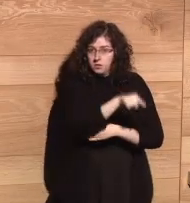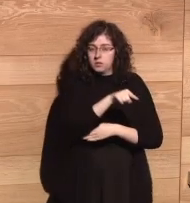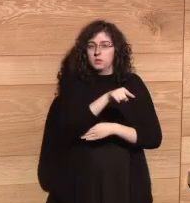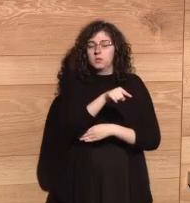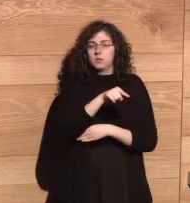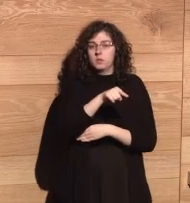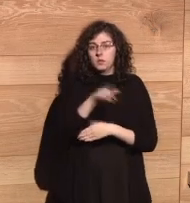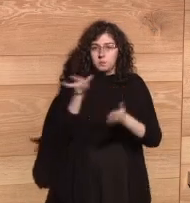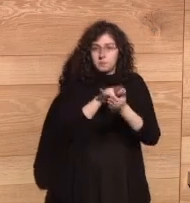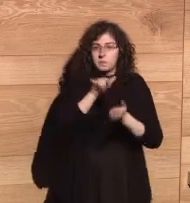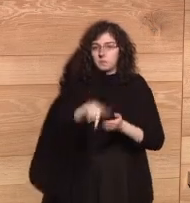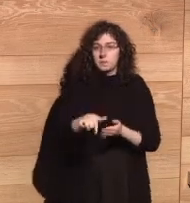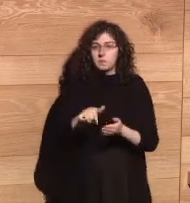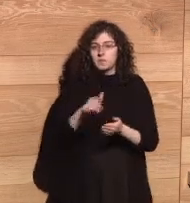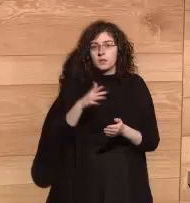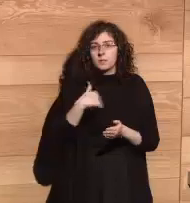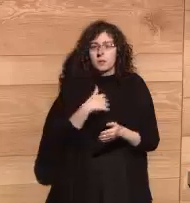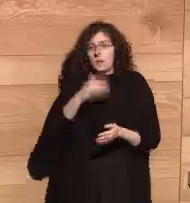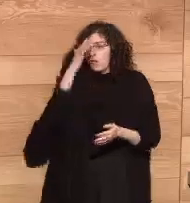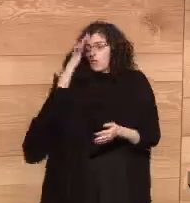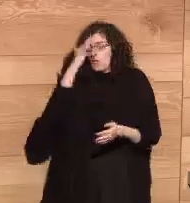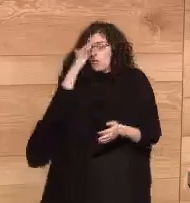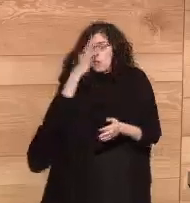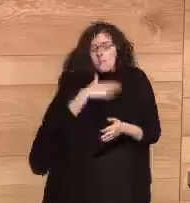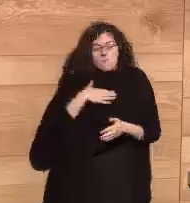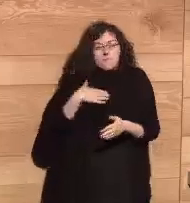Paulo, y que era mi gran sueño,